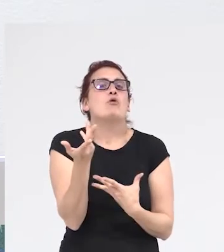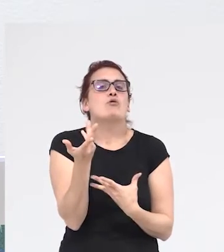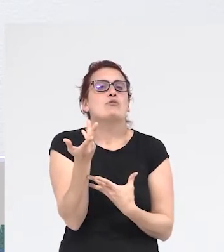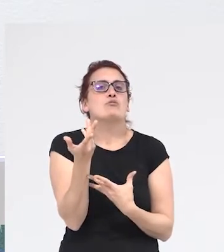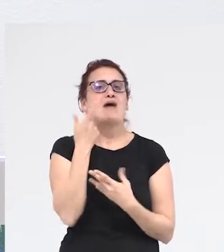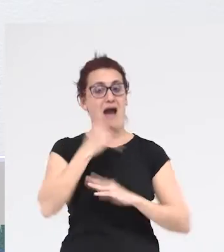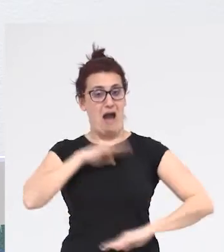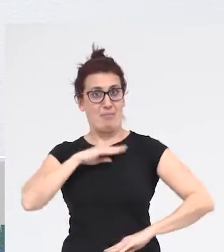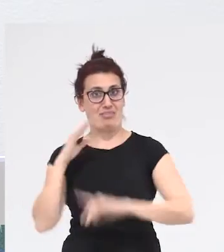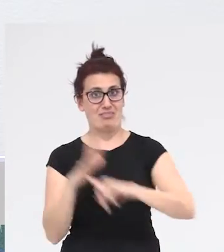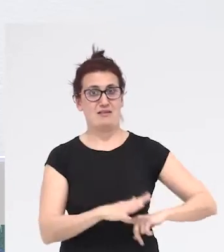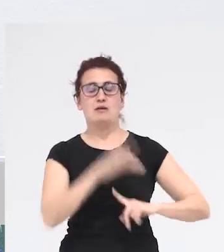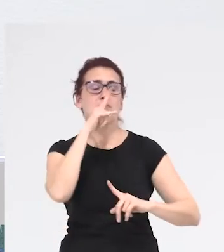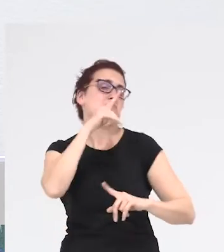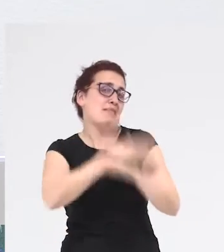por pensar el capacitismo,